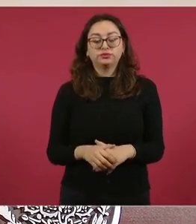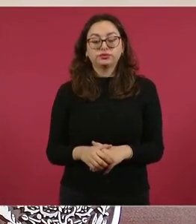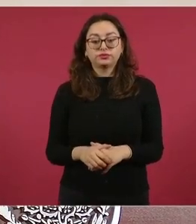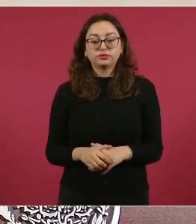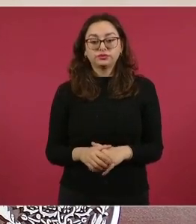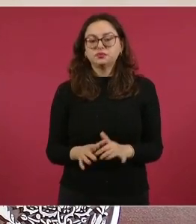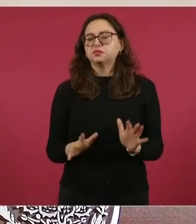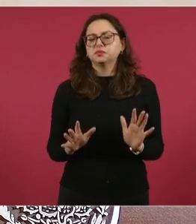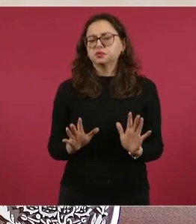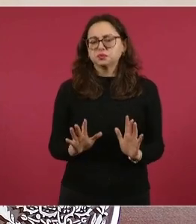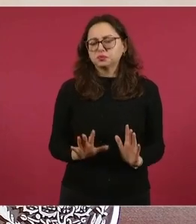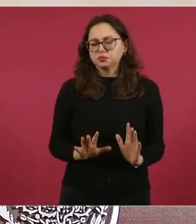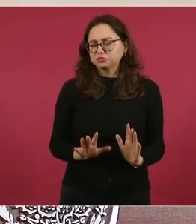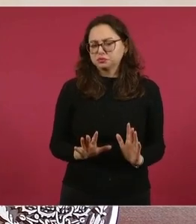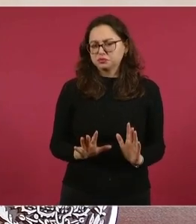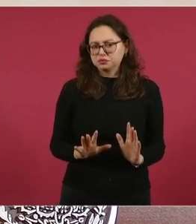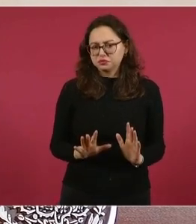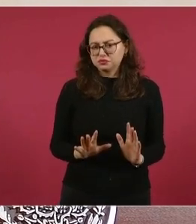Y ya